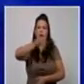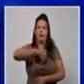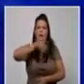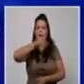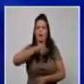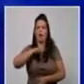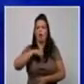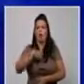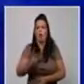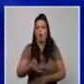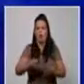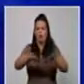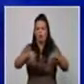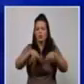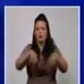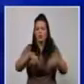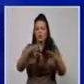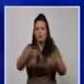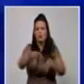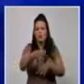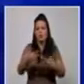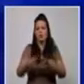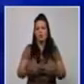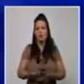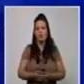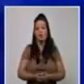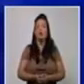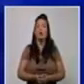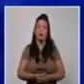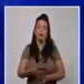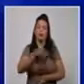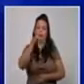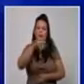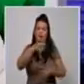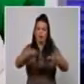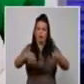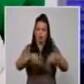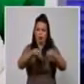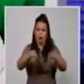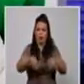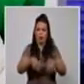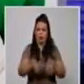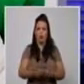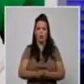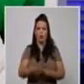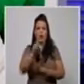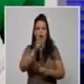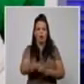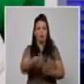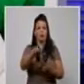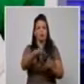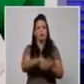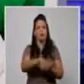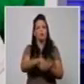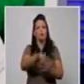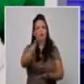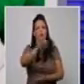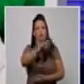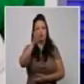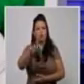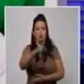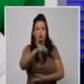evento institucional que está en el municipio Plaza, que se trabaja en su recuperación, que realmente se